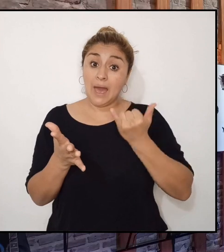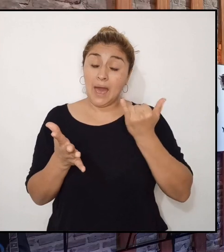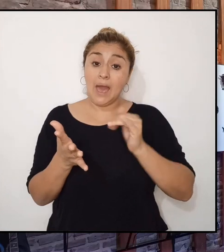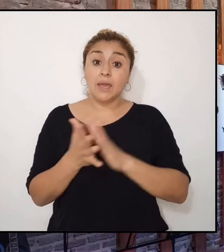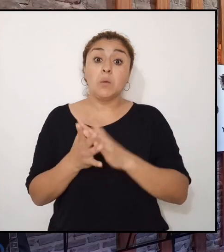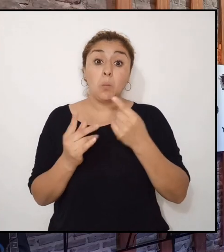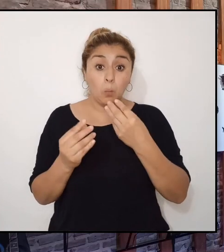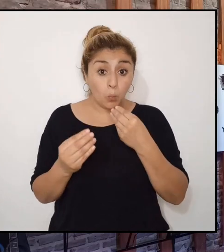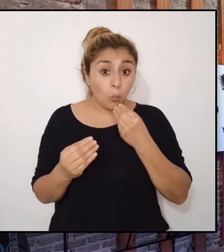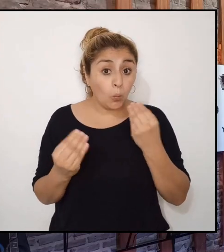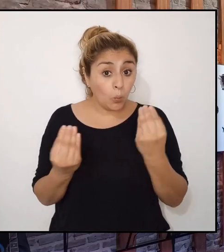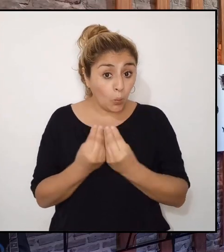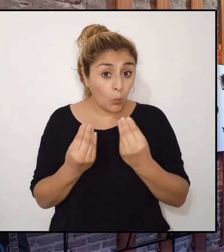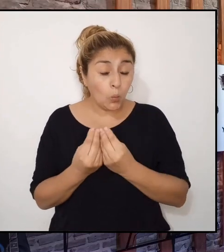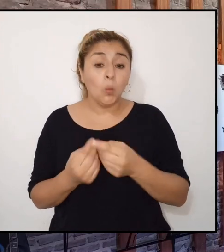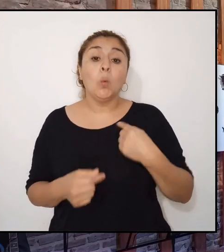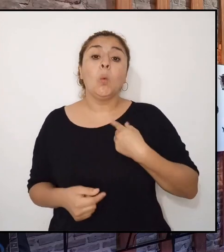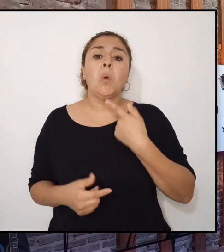deberían estar en el canon.